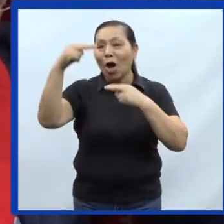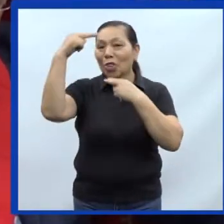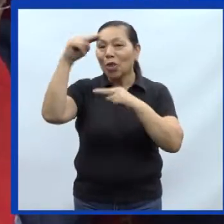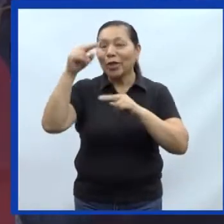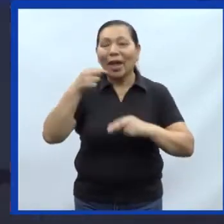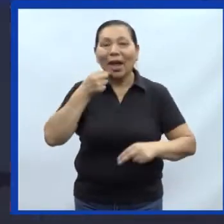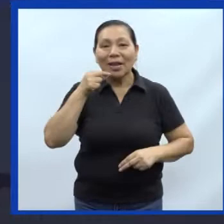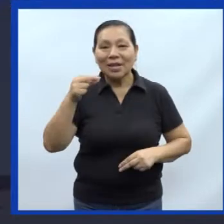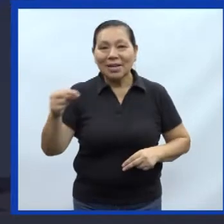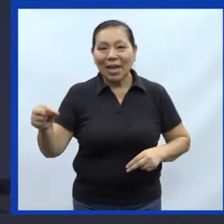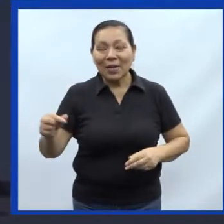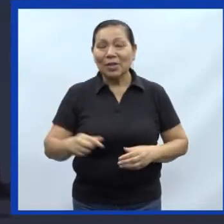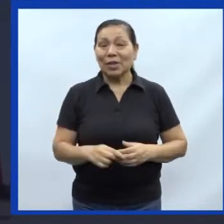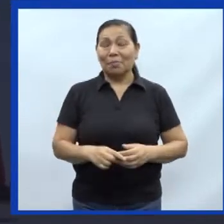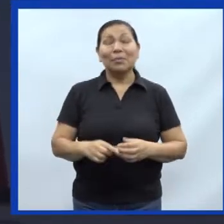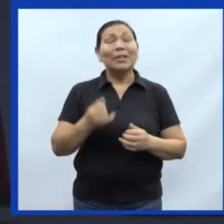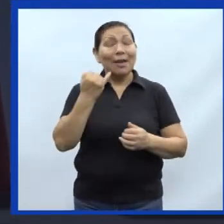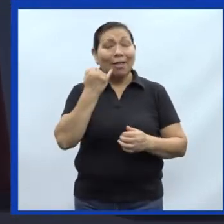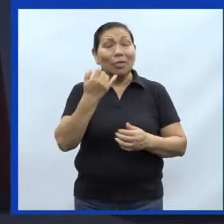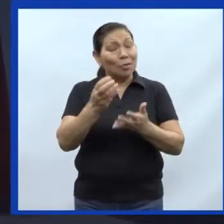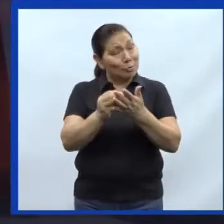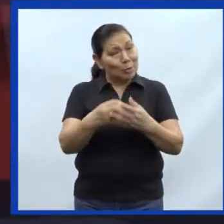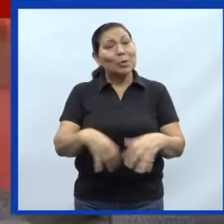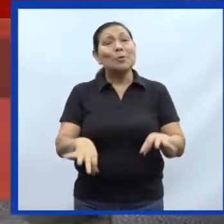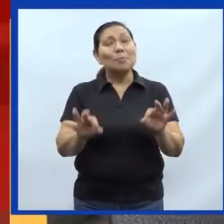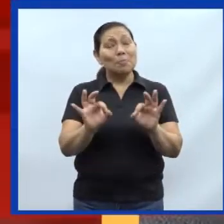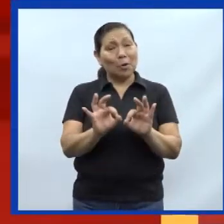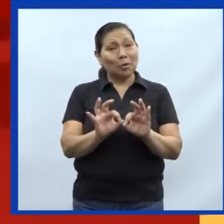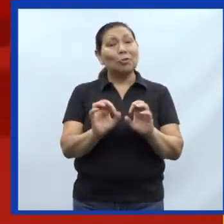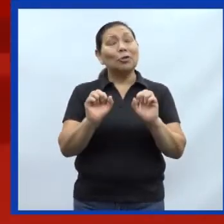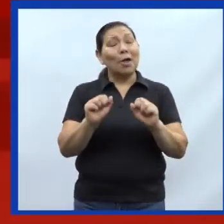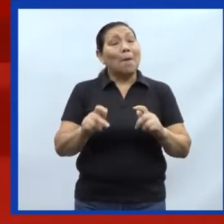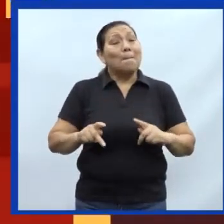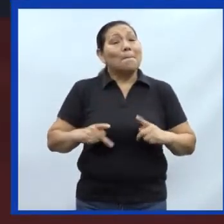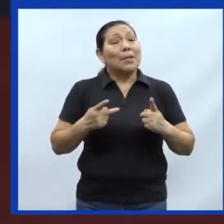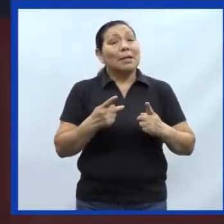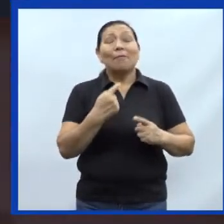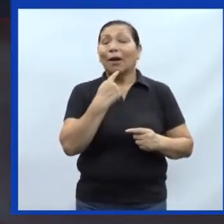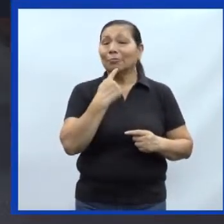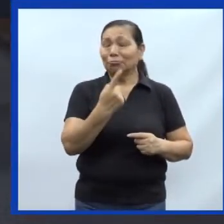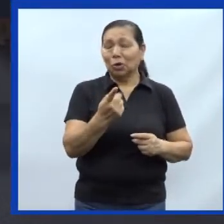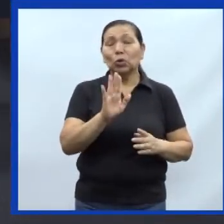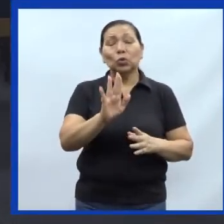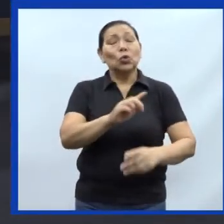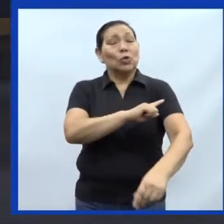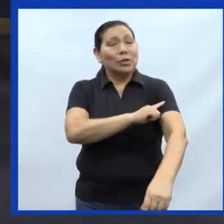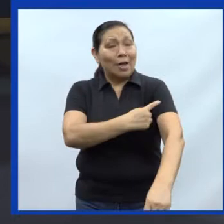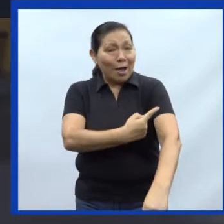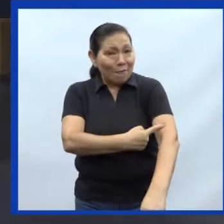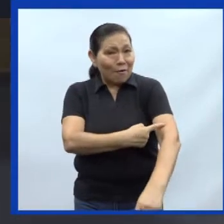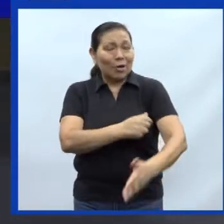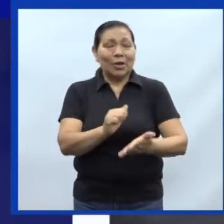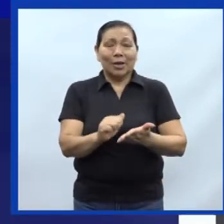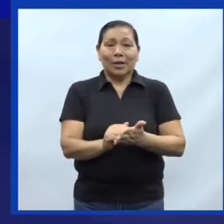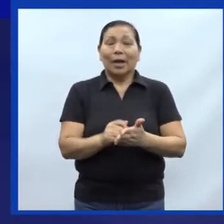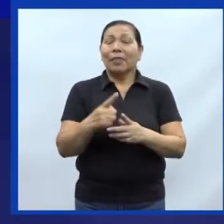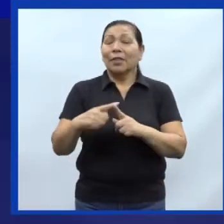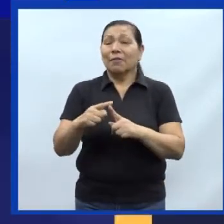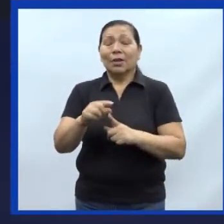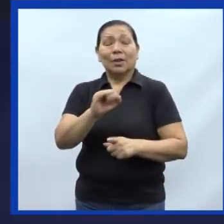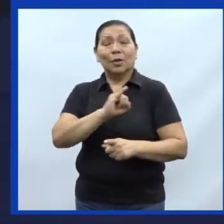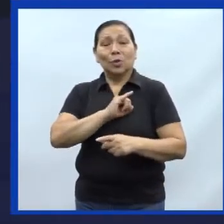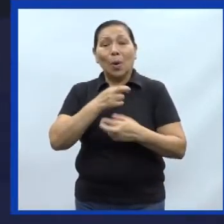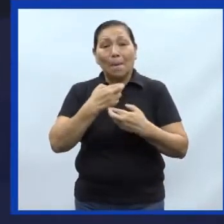en quechua. Las lenguas indígenas son importantes, están vivas y reconocemos los esfuerzos que han hecho las